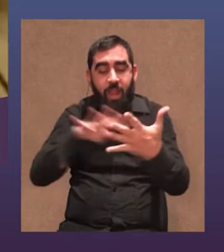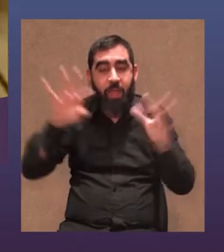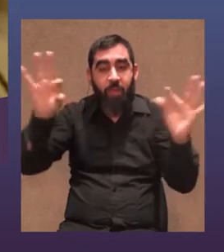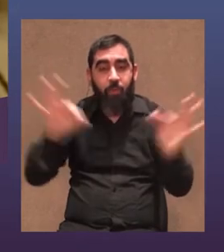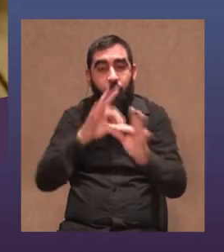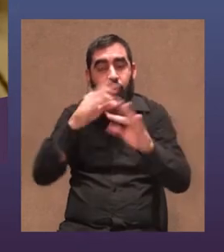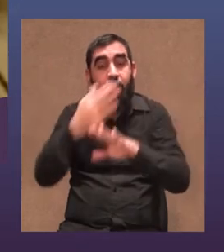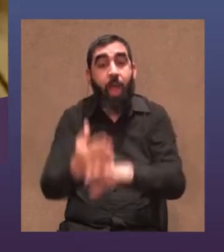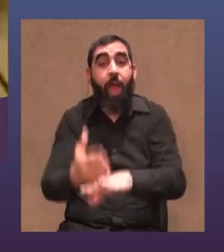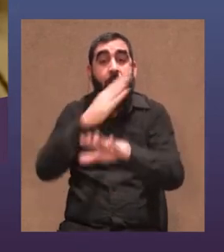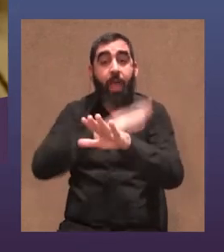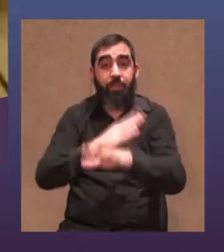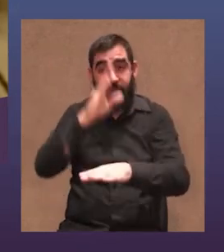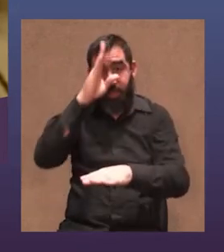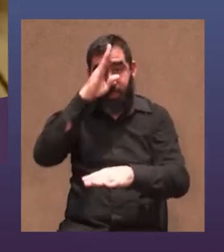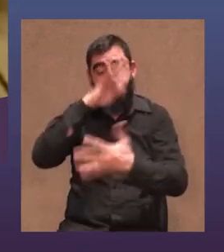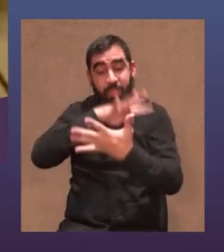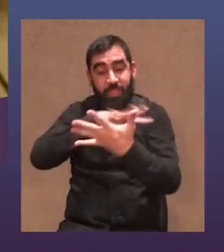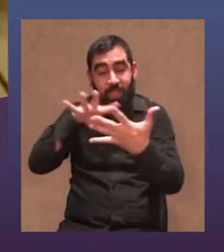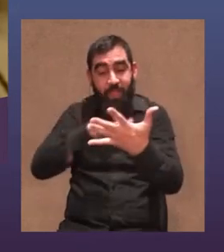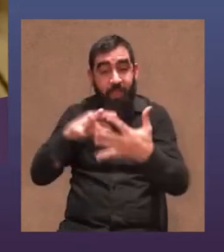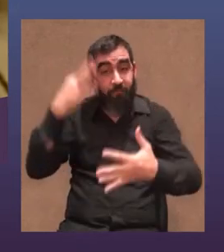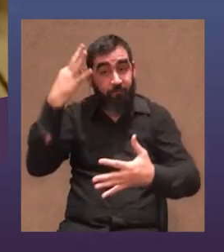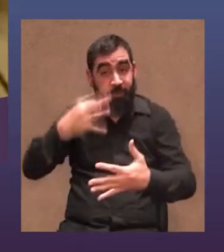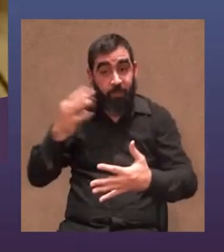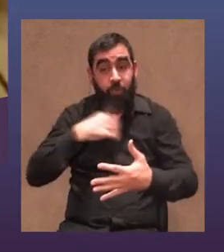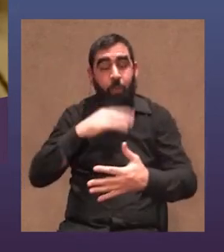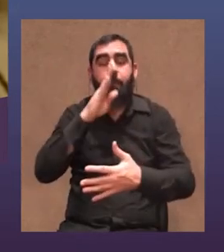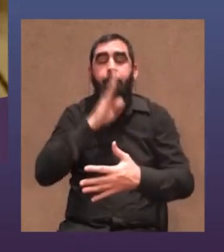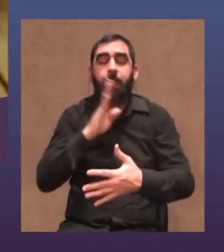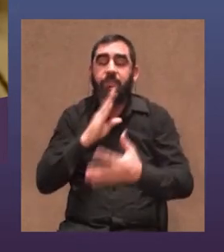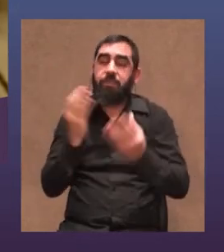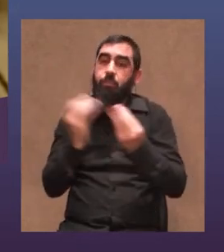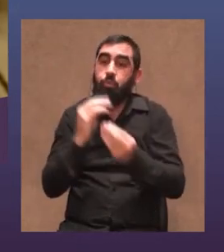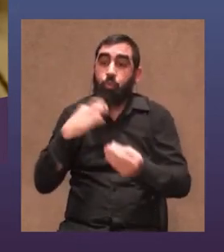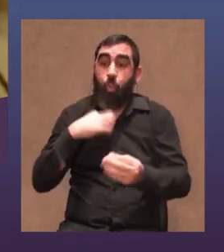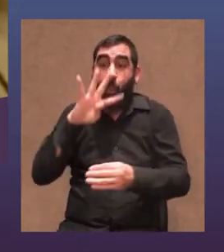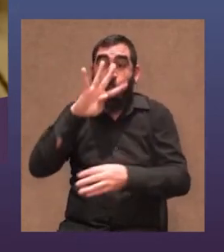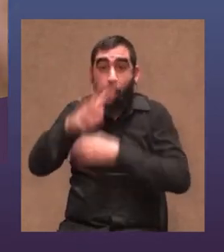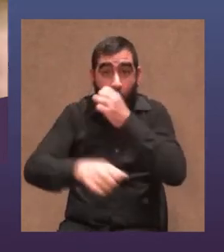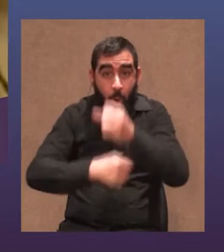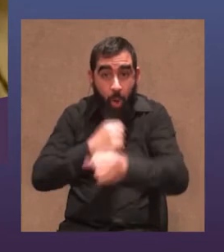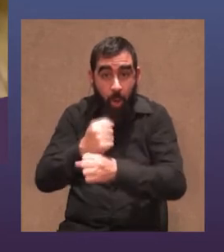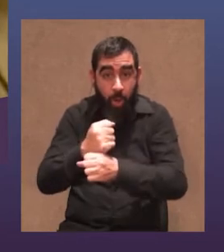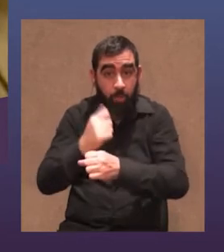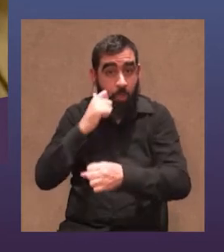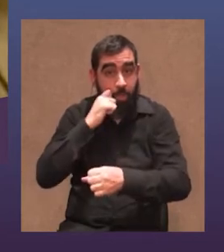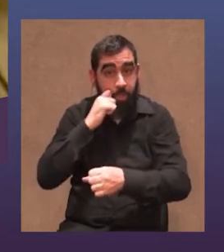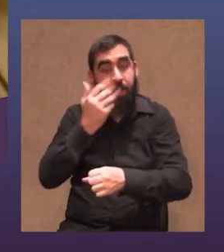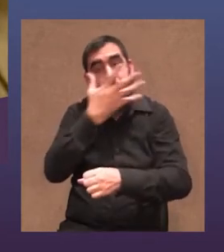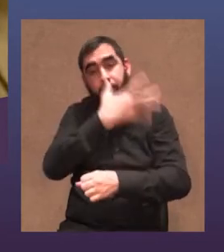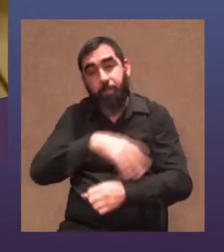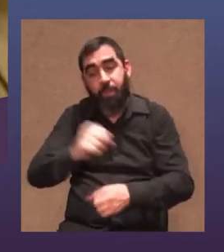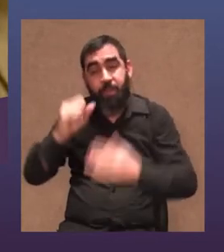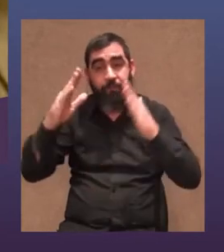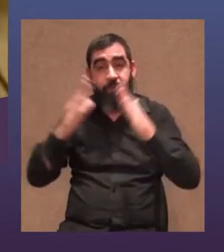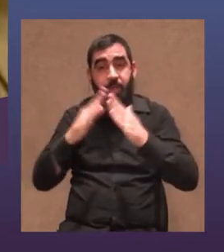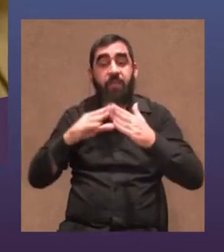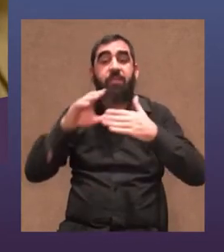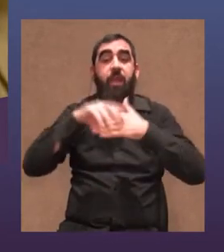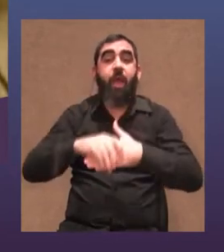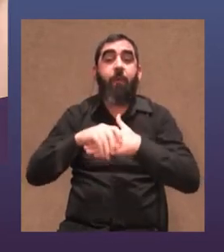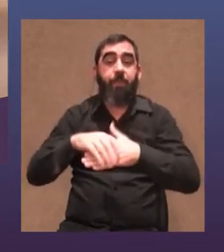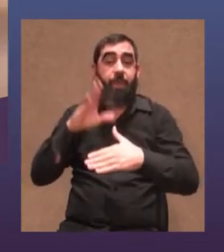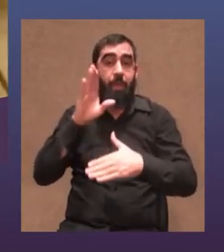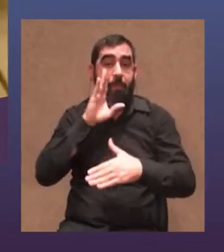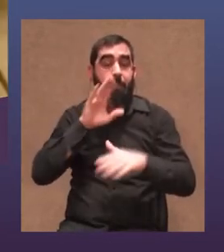aprender a leer. Tenía mucha paciencia, porque yo tenía 4 años. Me llevaban a la casa de una amiga de mi mamá, que